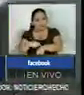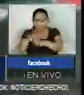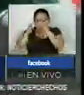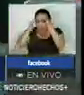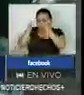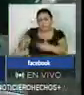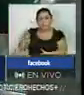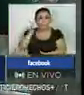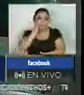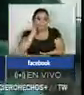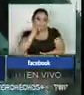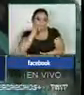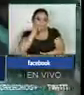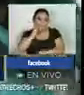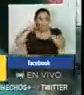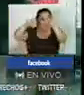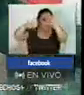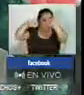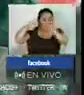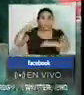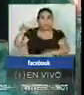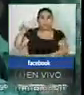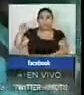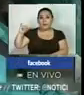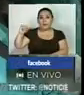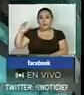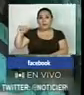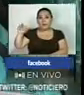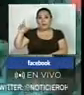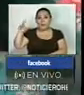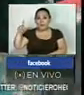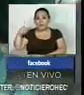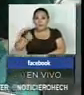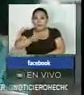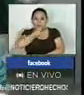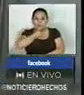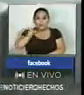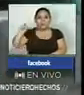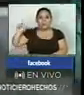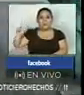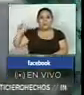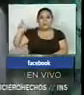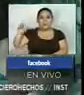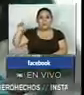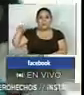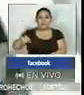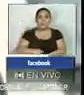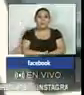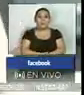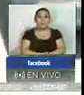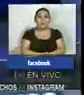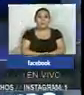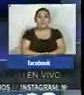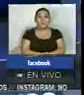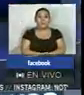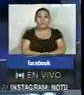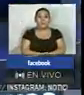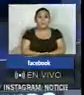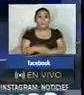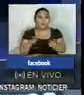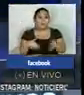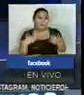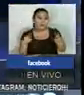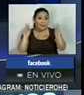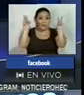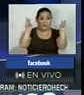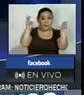madre. Con imágenes de Ricardo Tobar, un reporte de Luis Alberto López. Debido a la